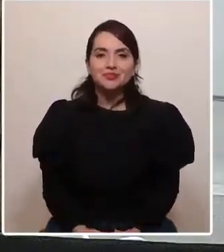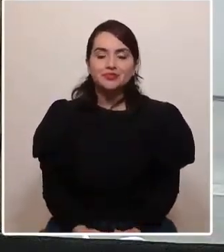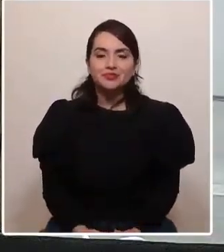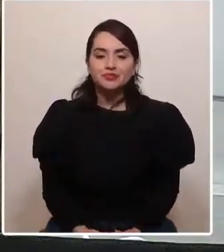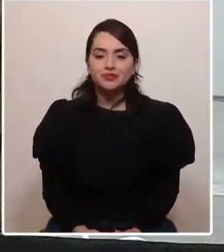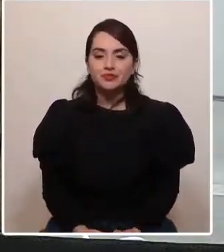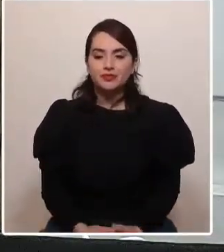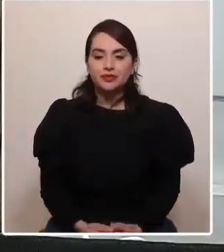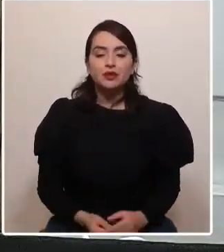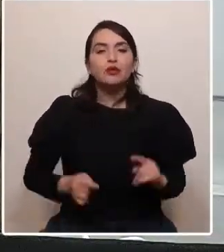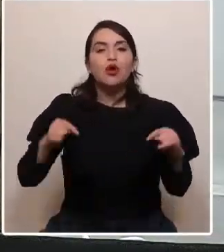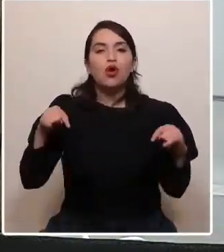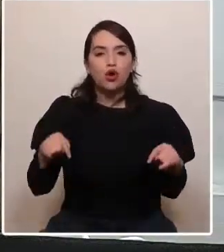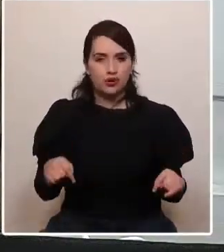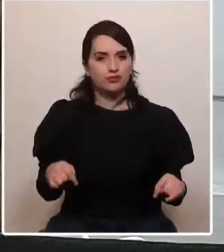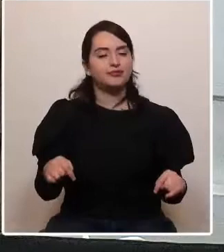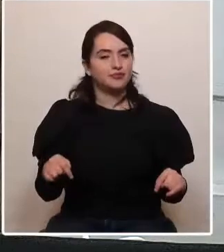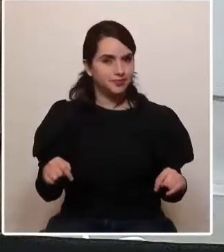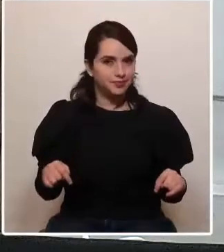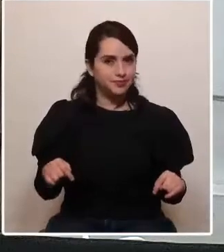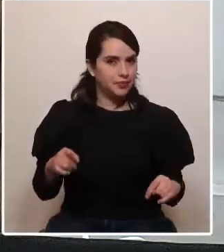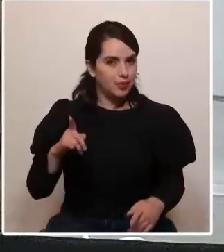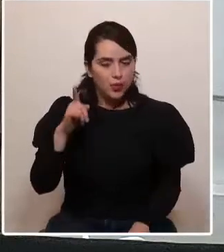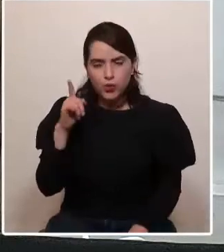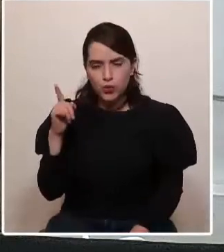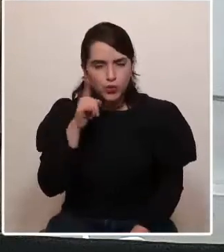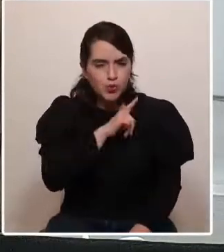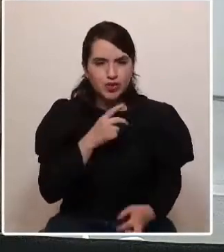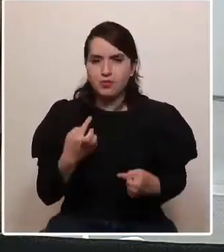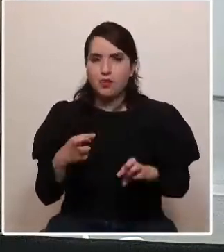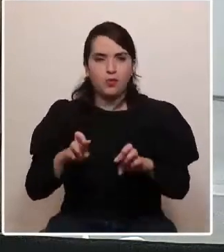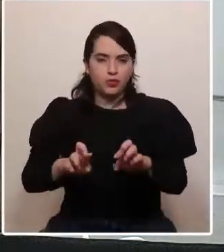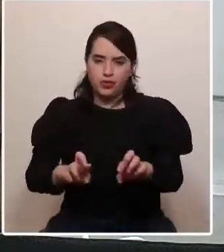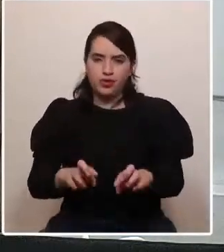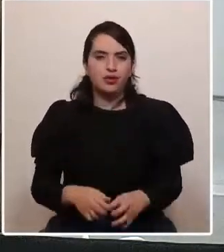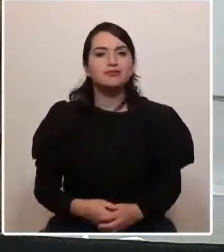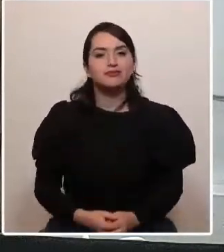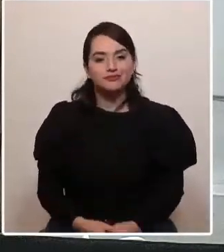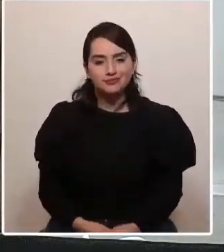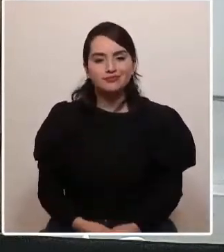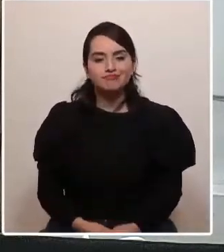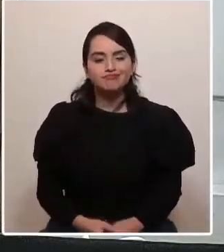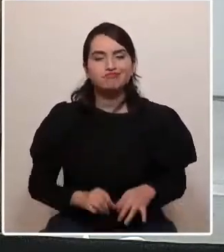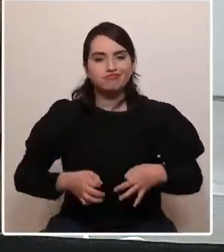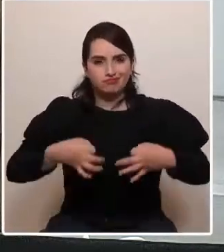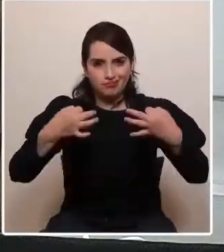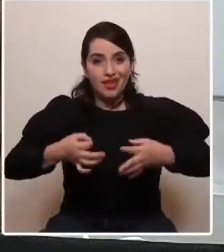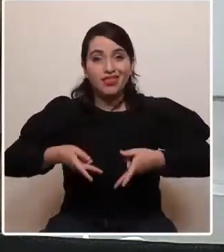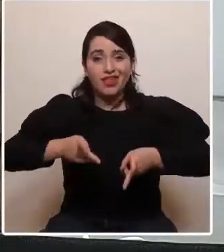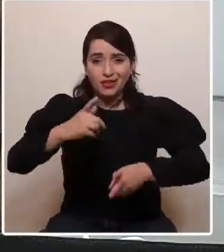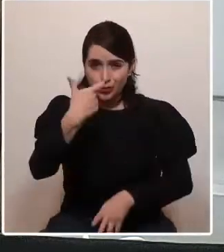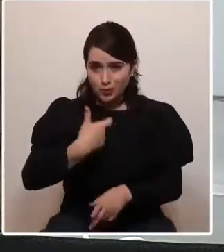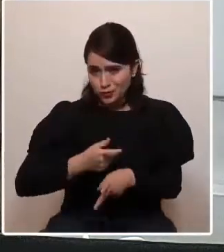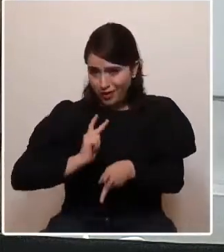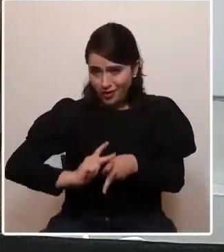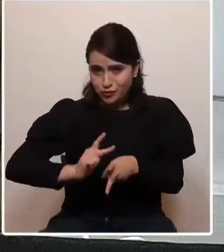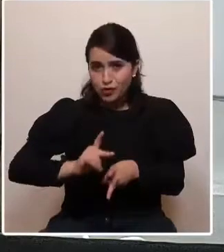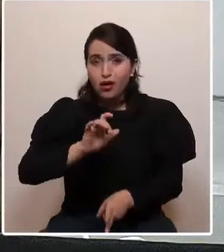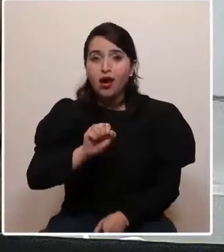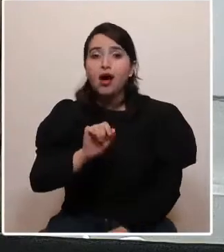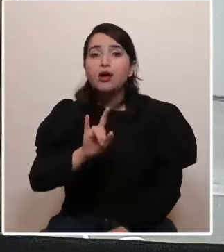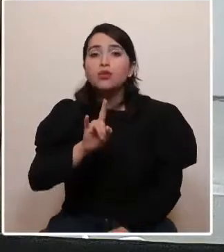Hoy tenemos la última oportunidad de consagrar los derechos de autor en el borrador de